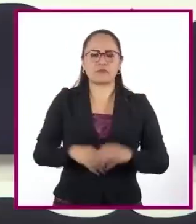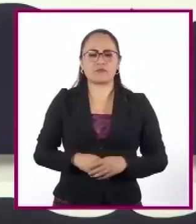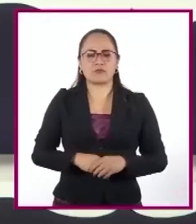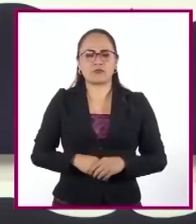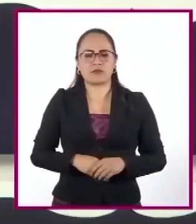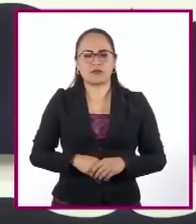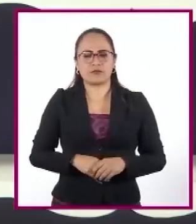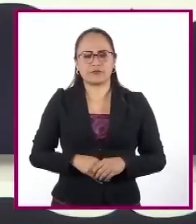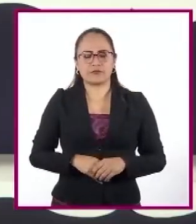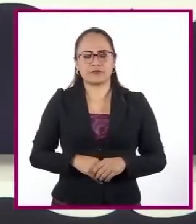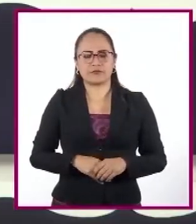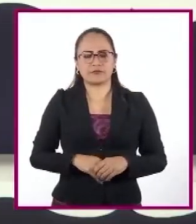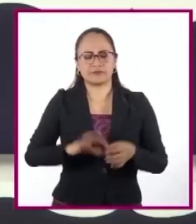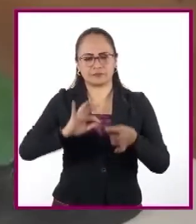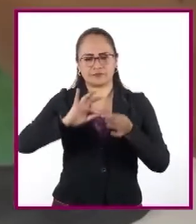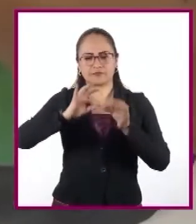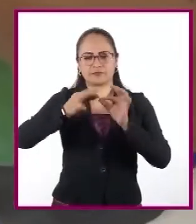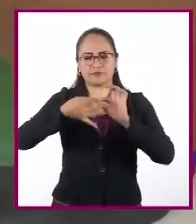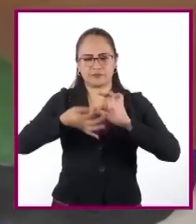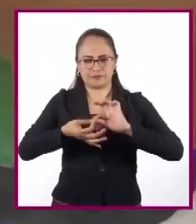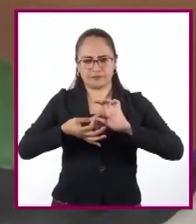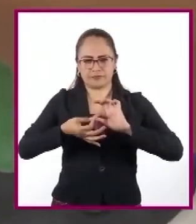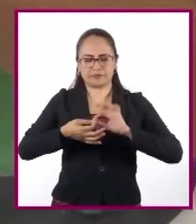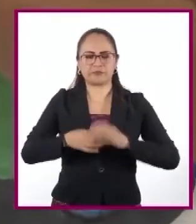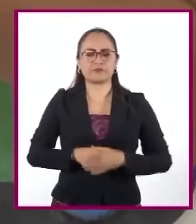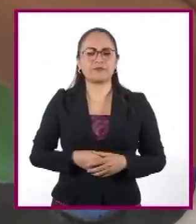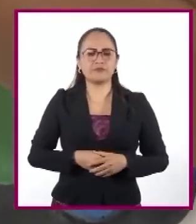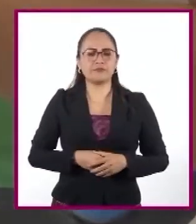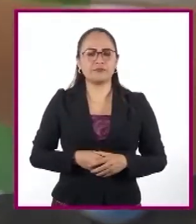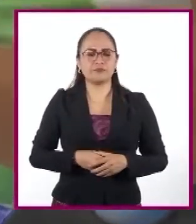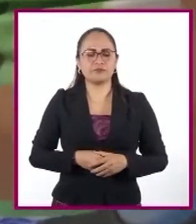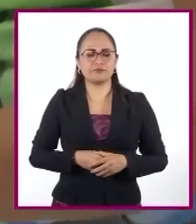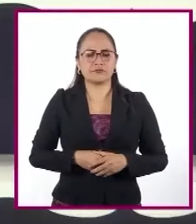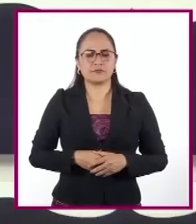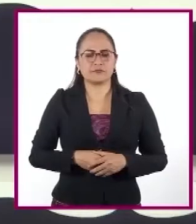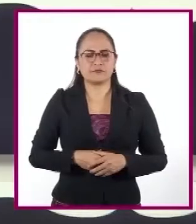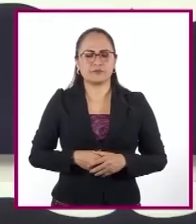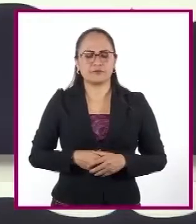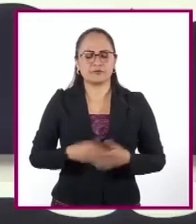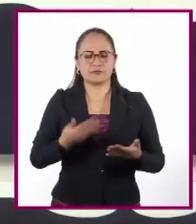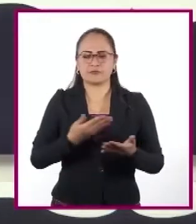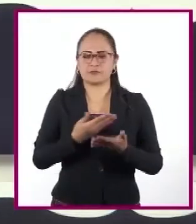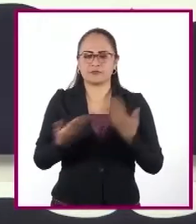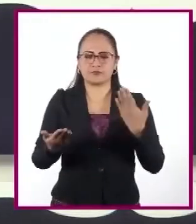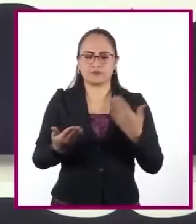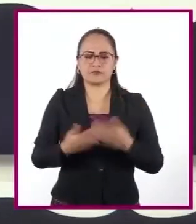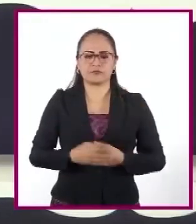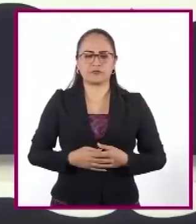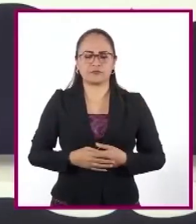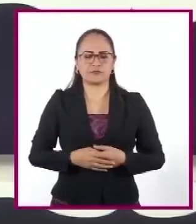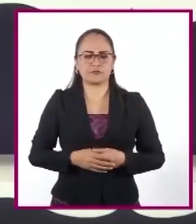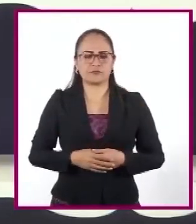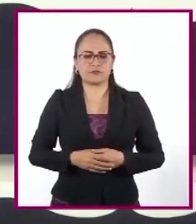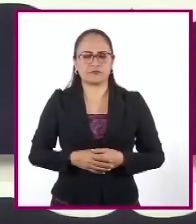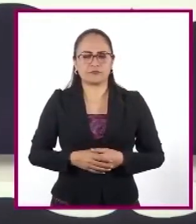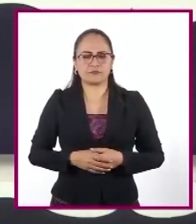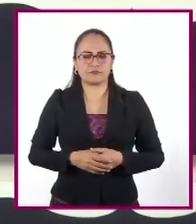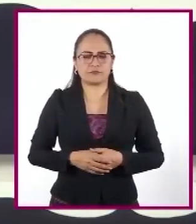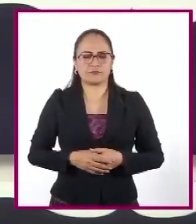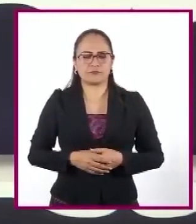Hacemos otro doblez. Muy bien. Y ahora, Vamos, ahora